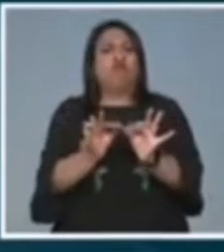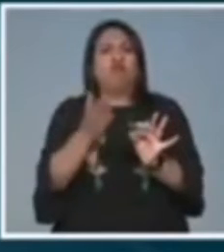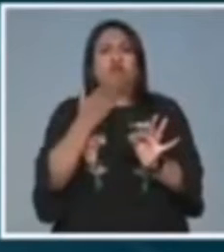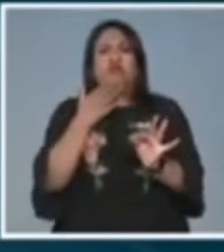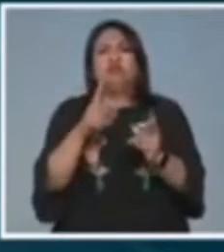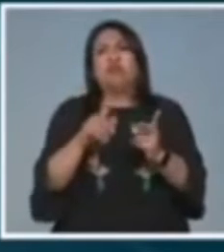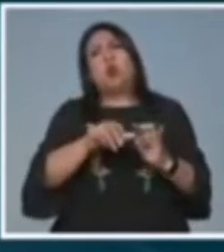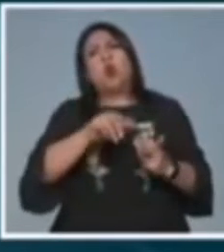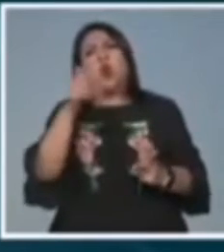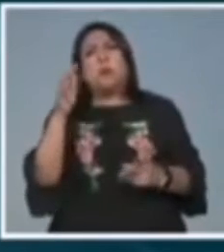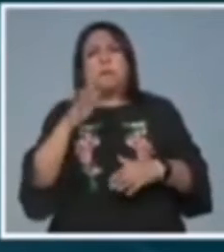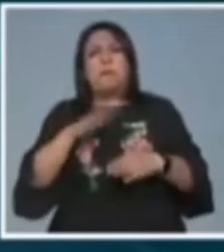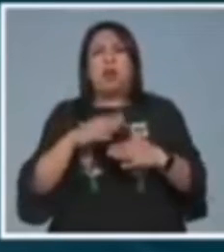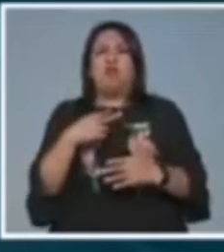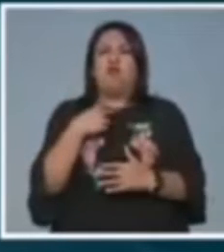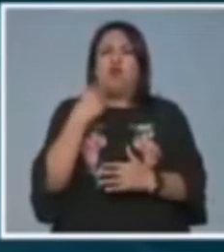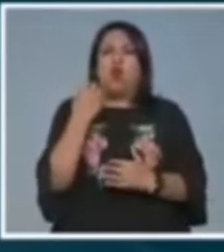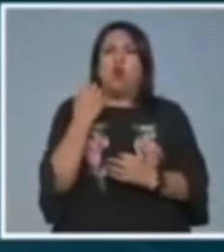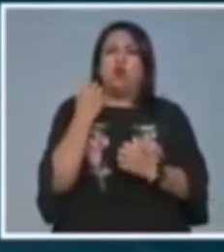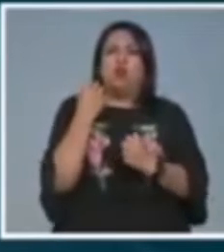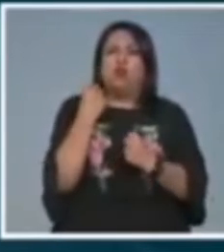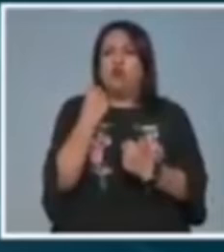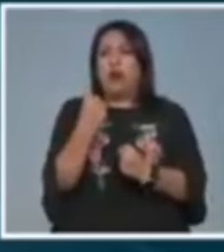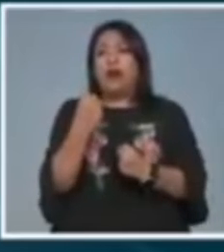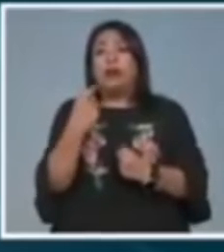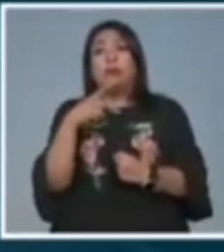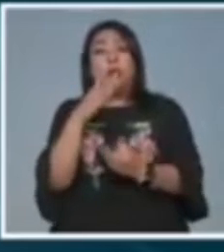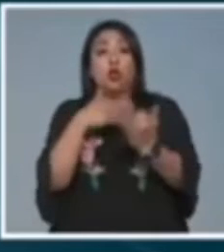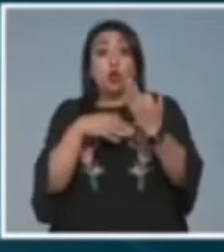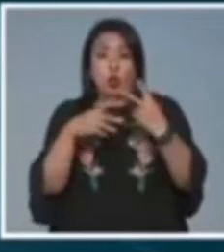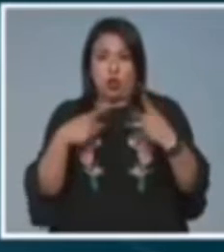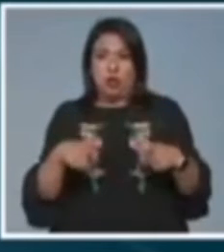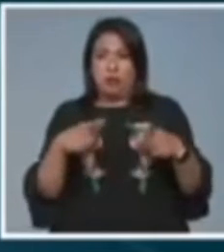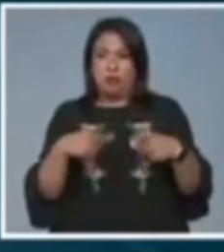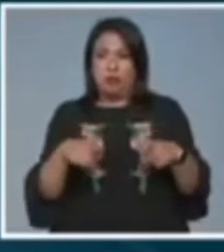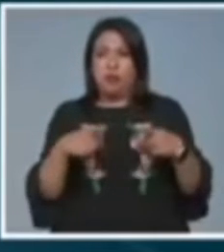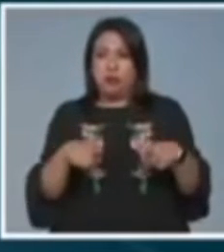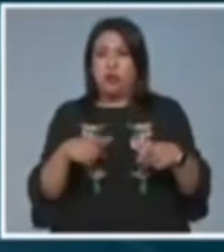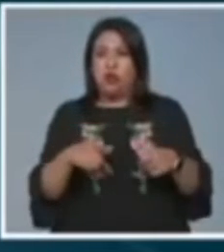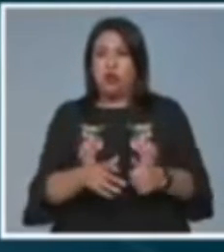otras pues más alzada de tono, pero todas ellas